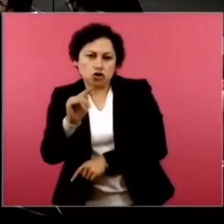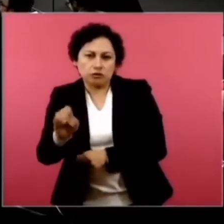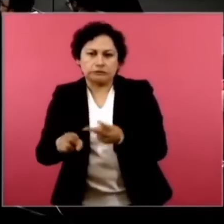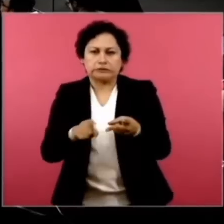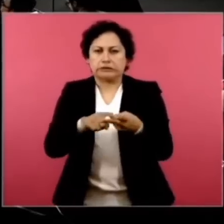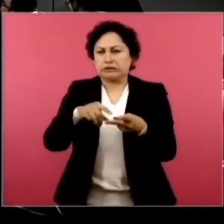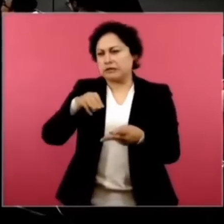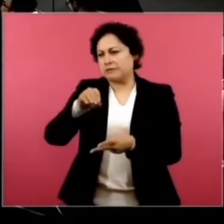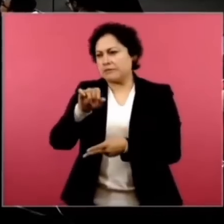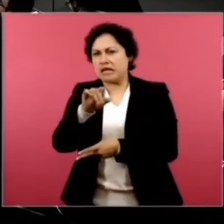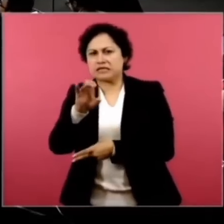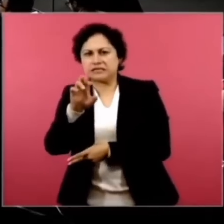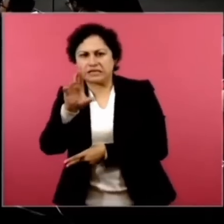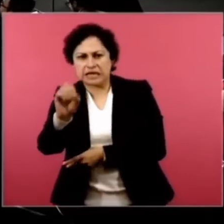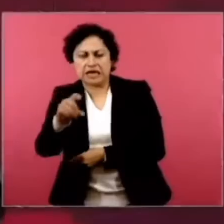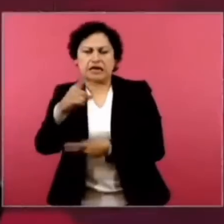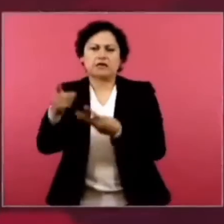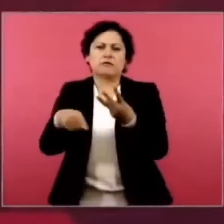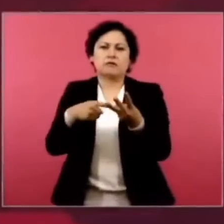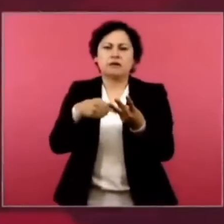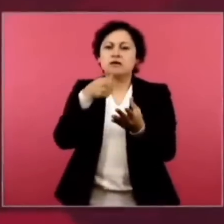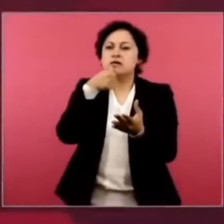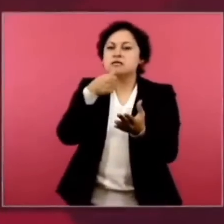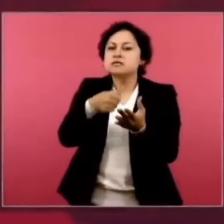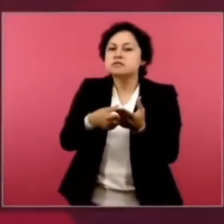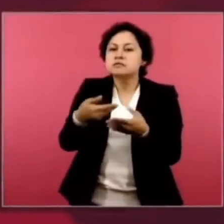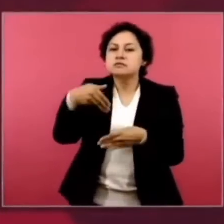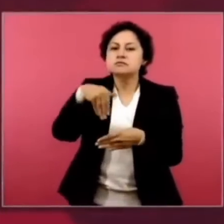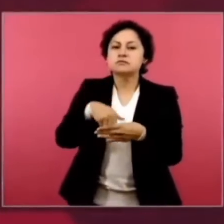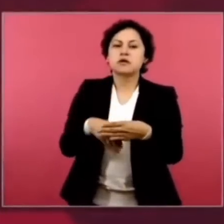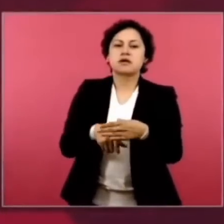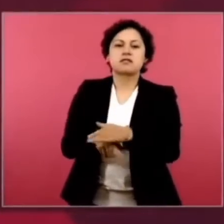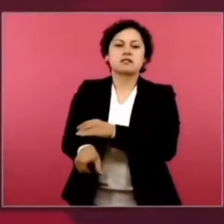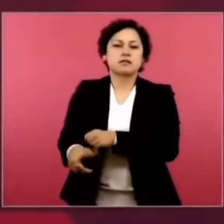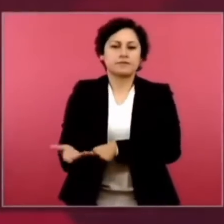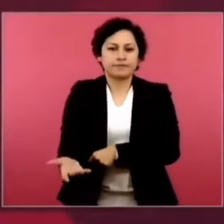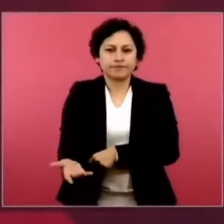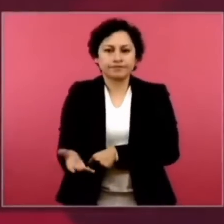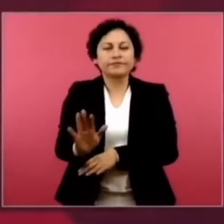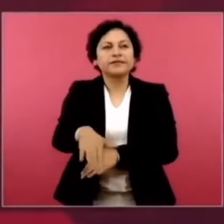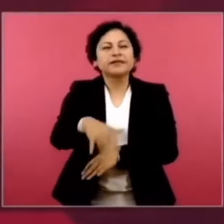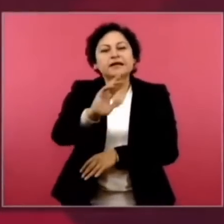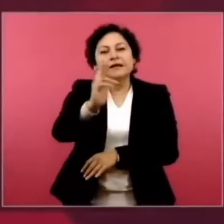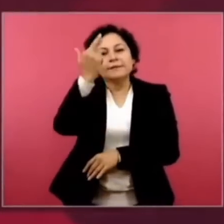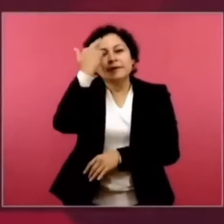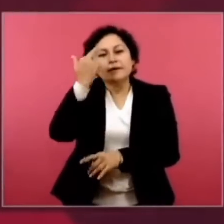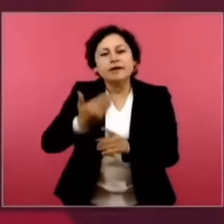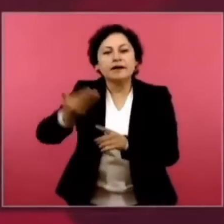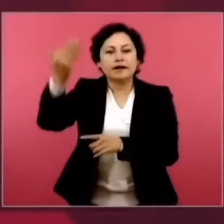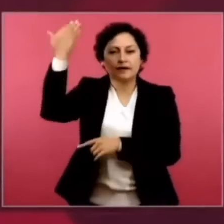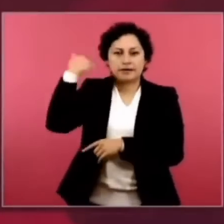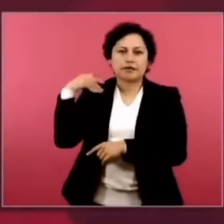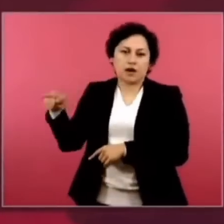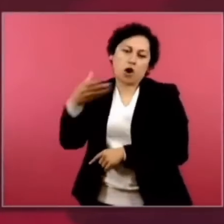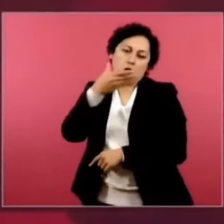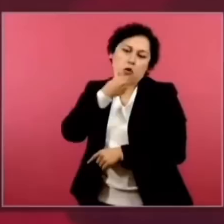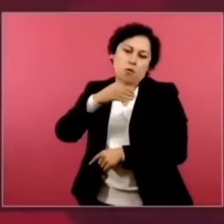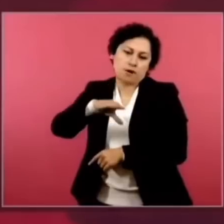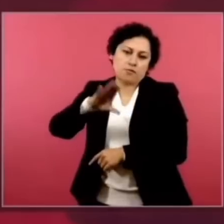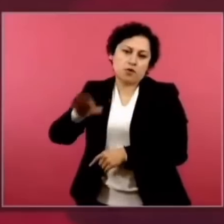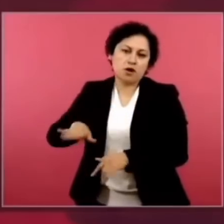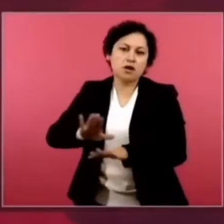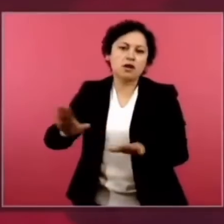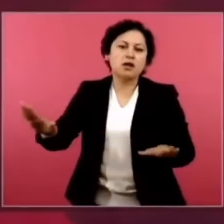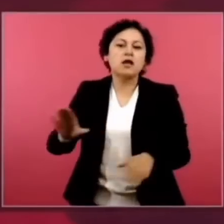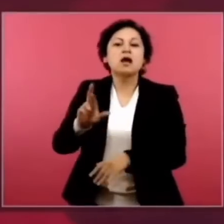me acuerdo que me platicó el finado Ricardo Rocha, que había un